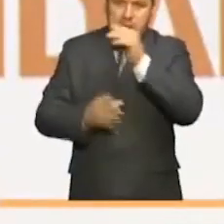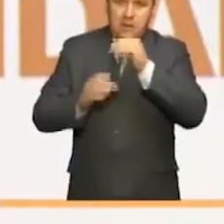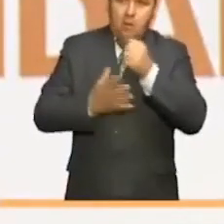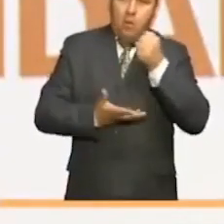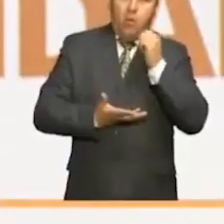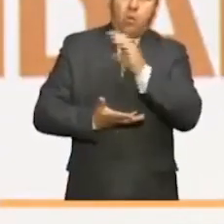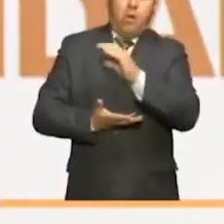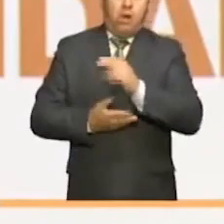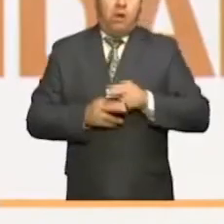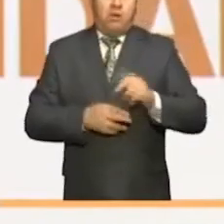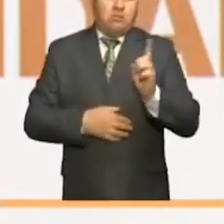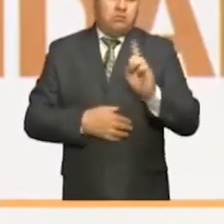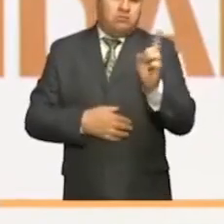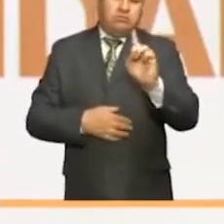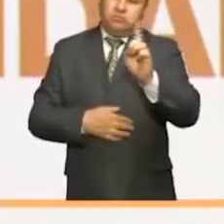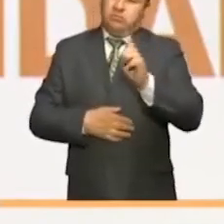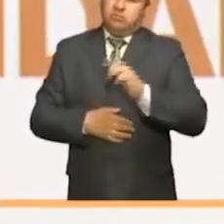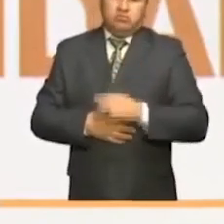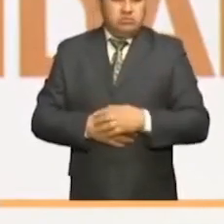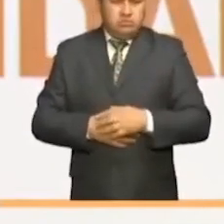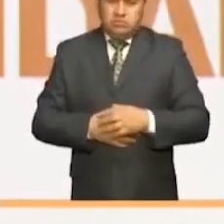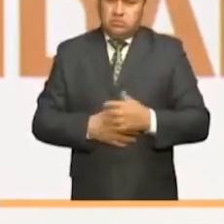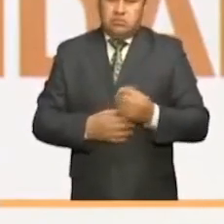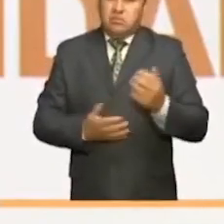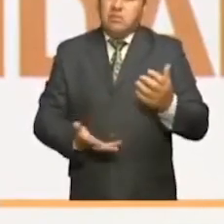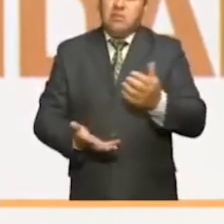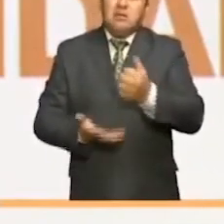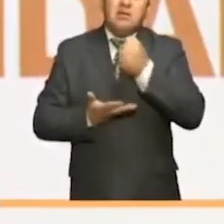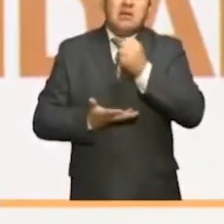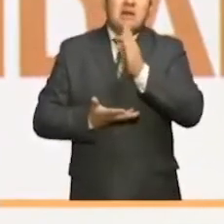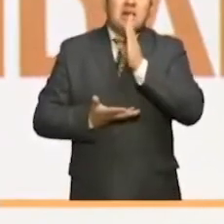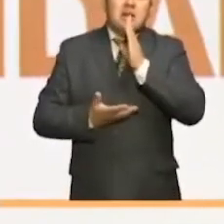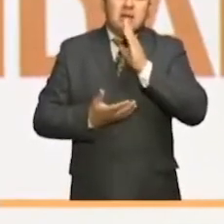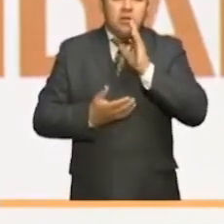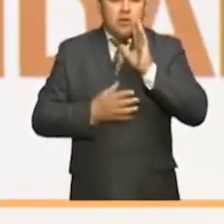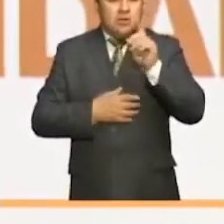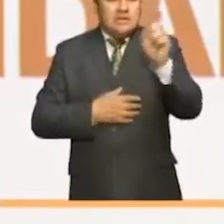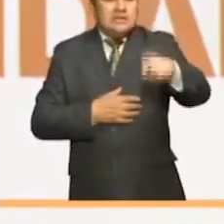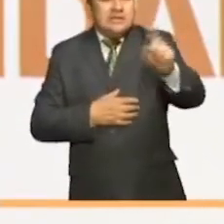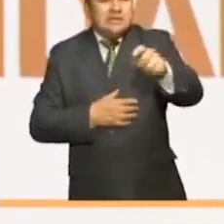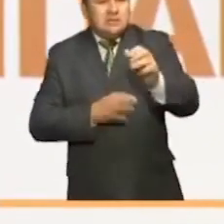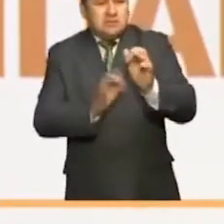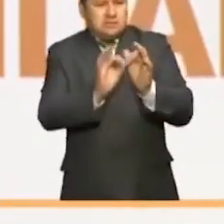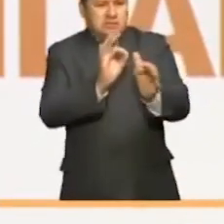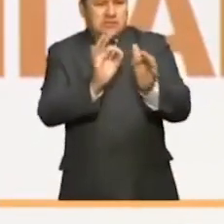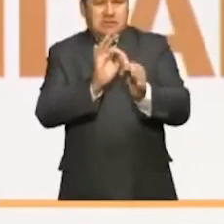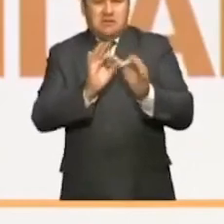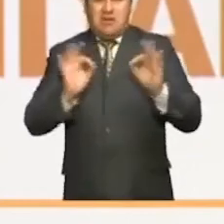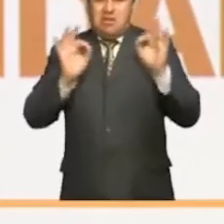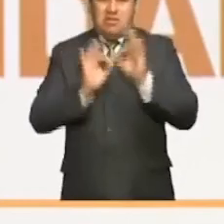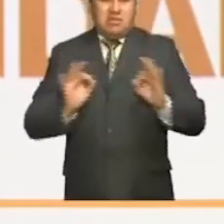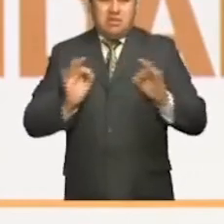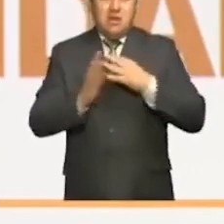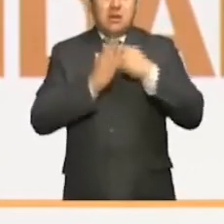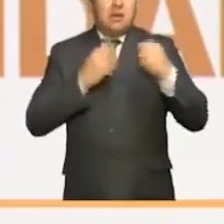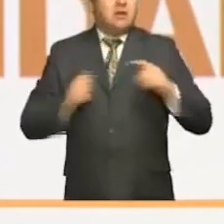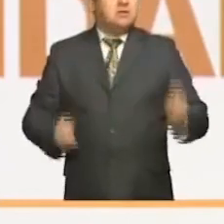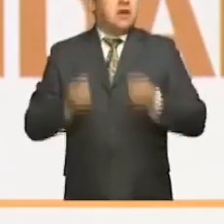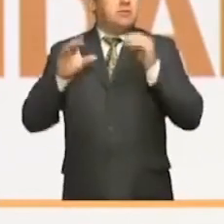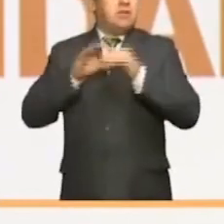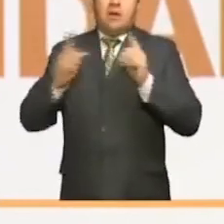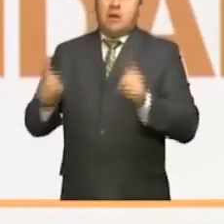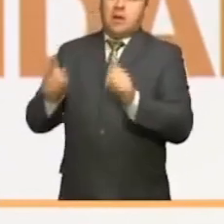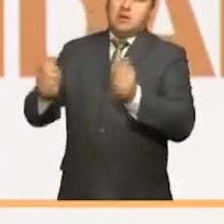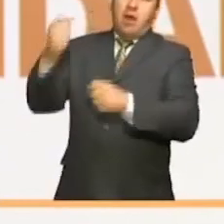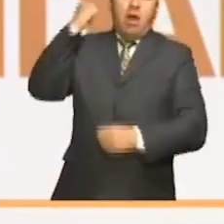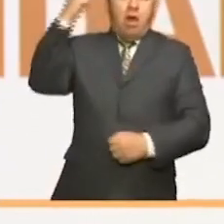nosotros estamos dándoles recursos a los ciudadanos que más lo necesitan nadie está saliendo a salvar un banco nadie